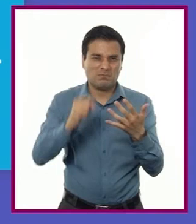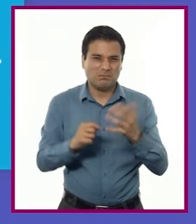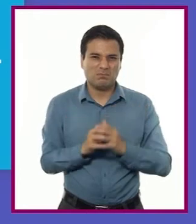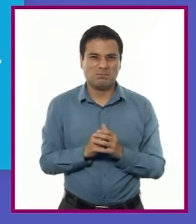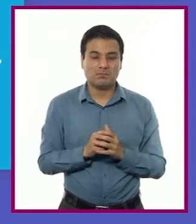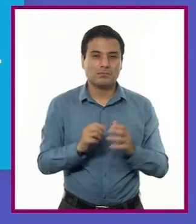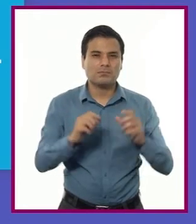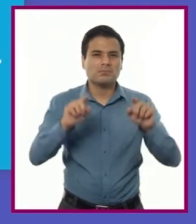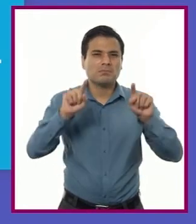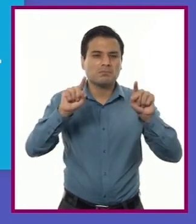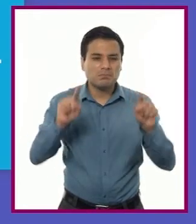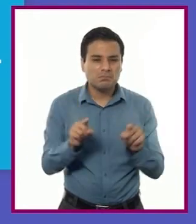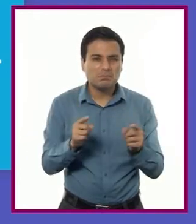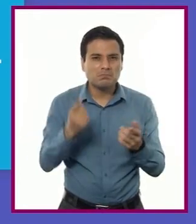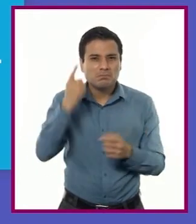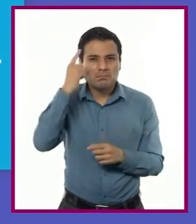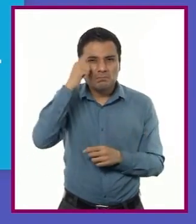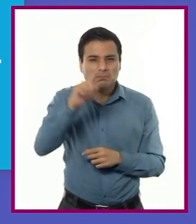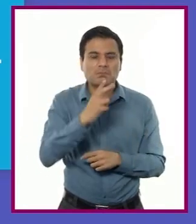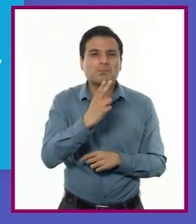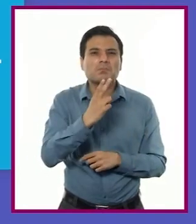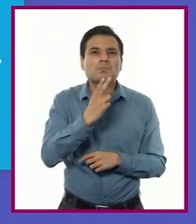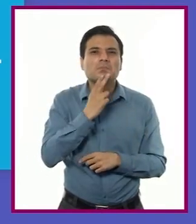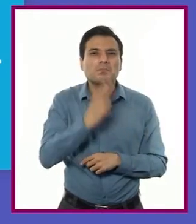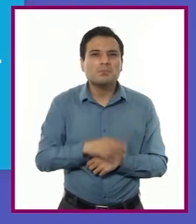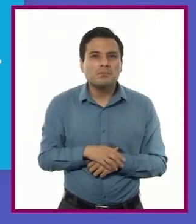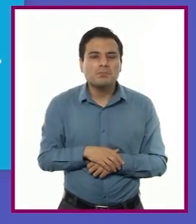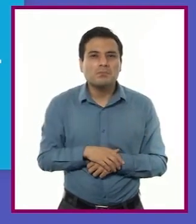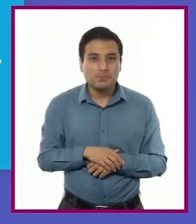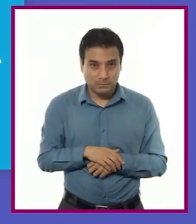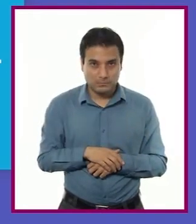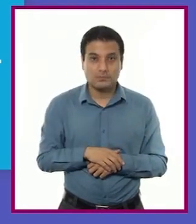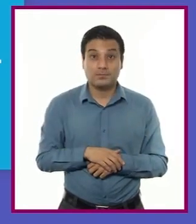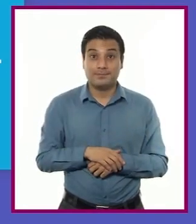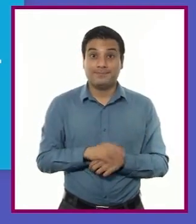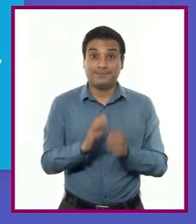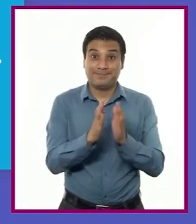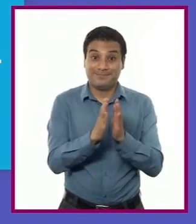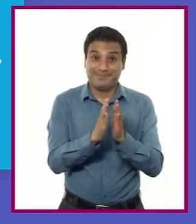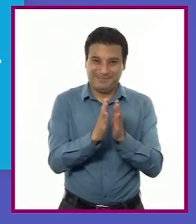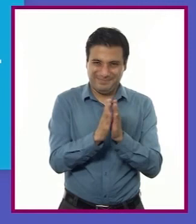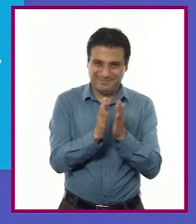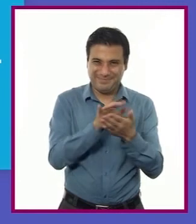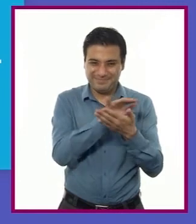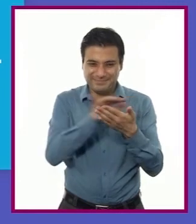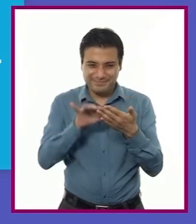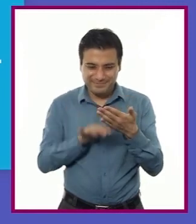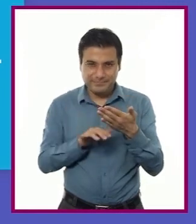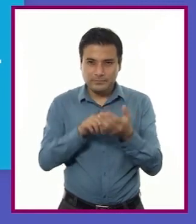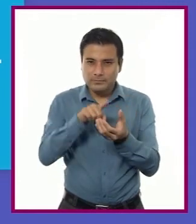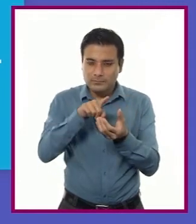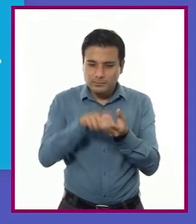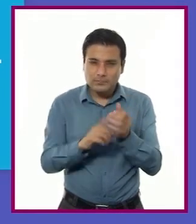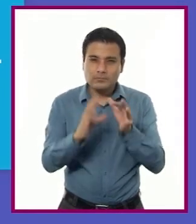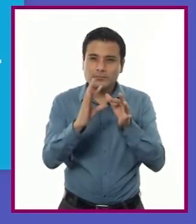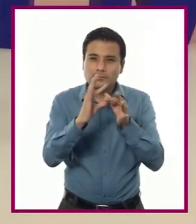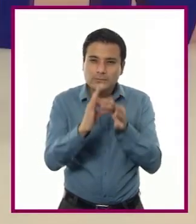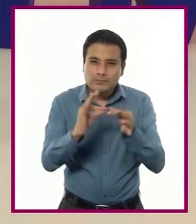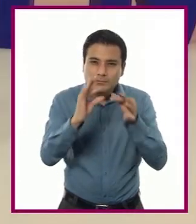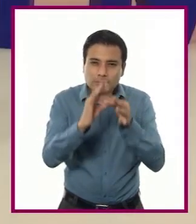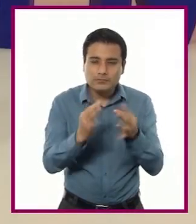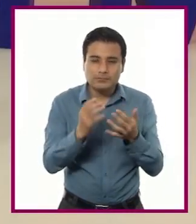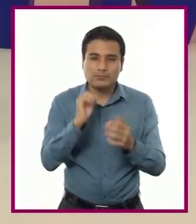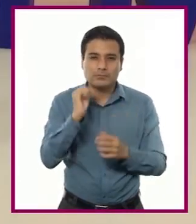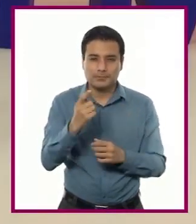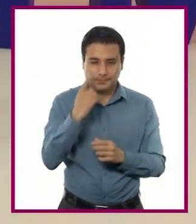Los paréntesis tienen como función intercalar un texto dentro de otro o bien realizar una aclaración determinada. Veamos